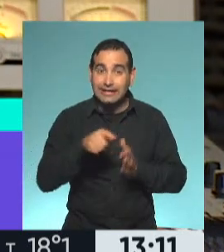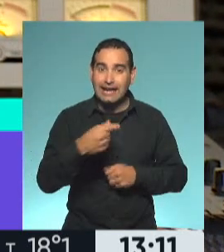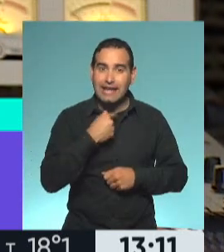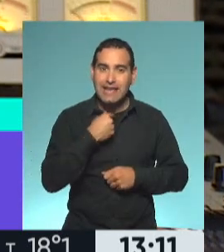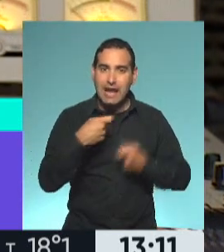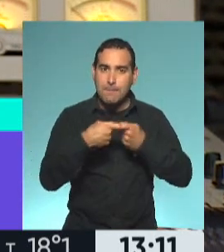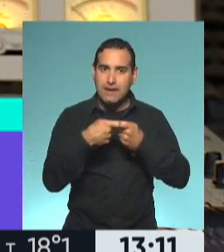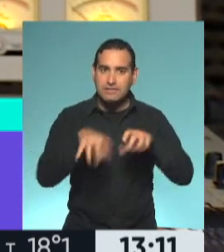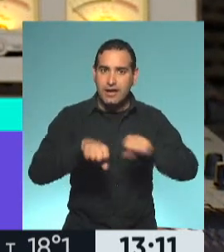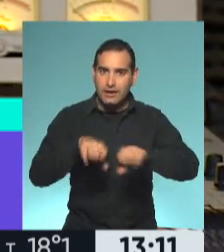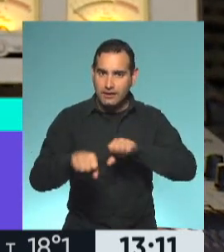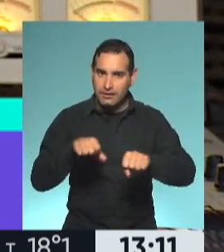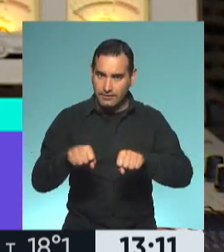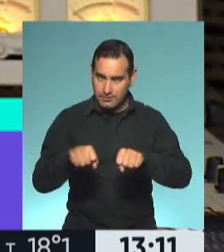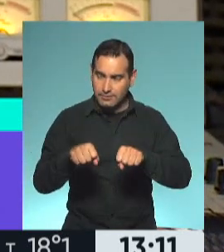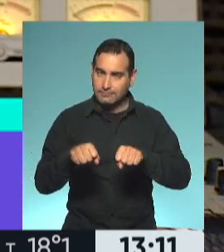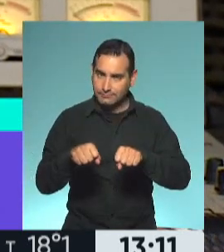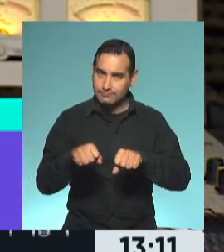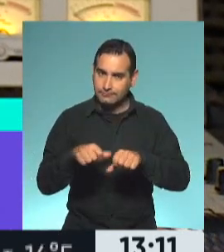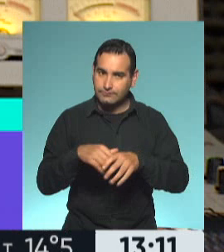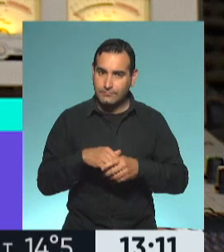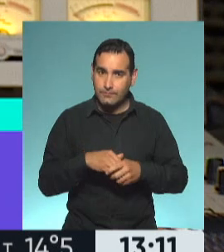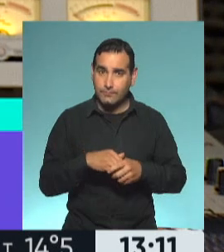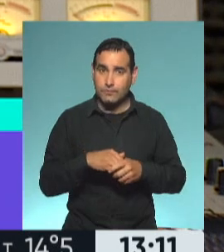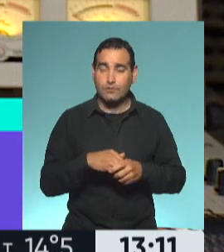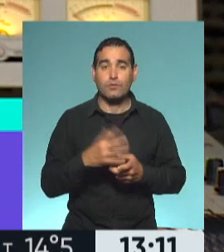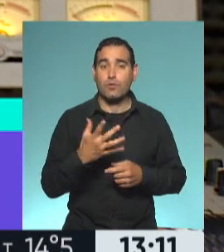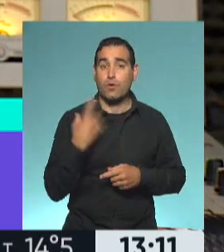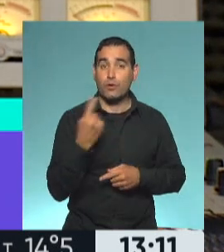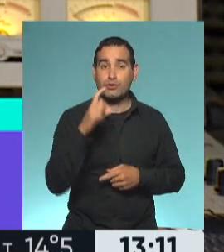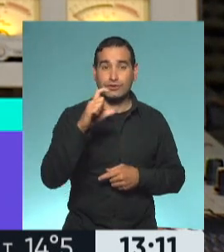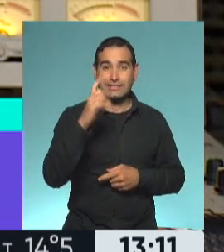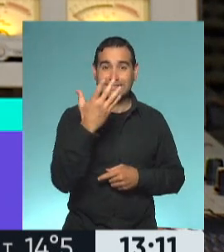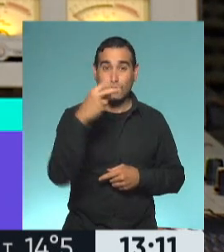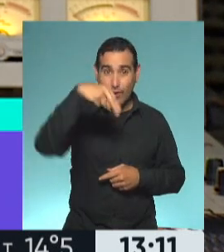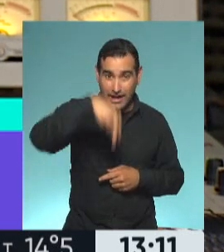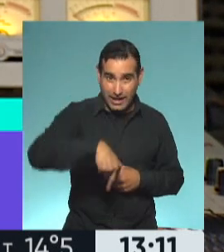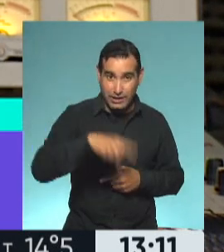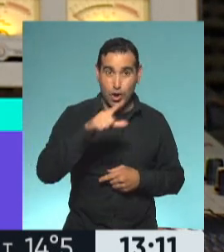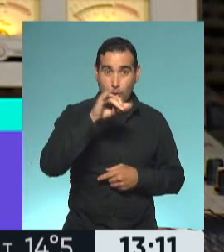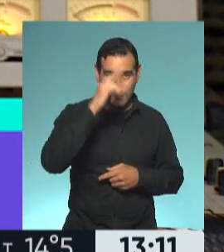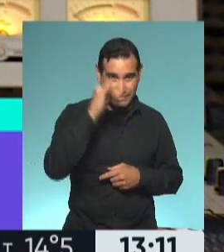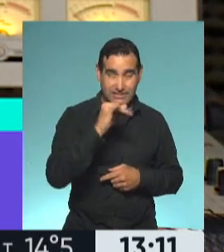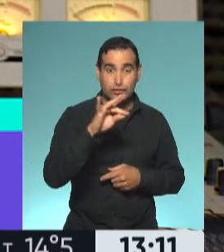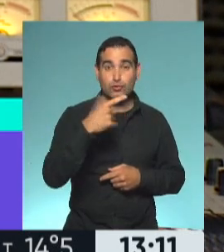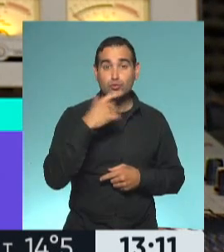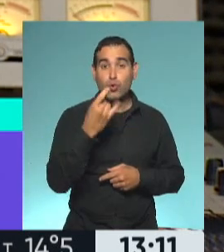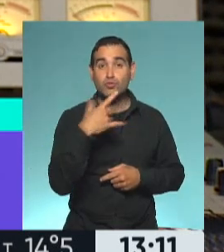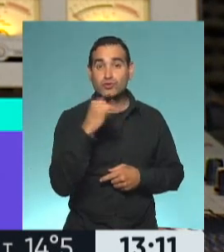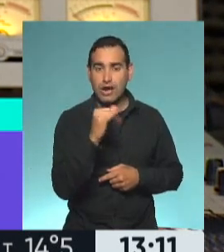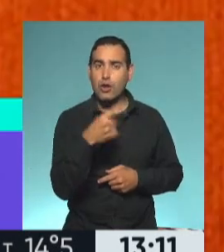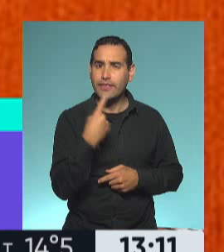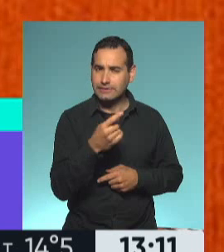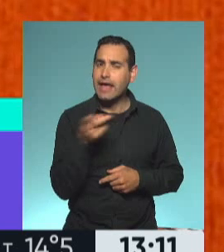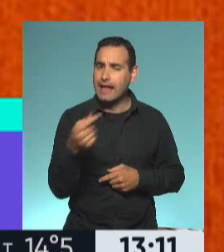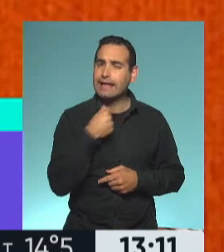las empresas, ¿no? Digamos, los dueños de C5N, Cristóbal López y de Sousa, dicen que la